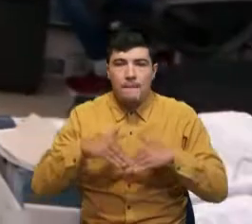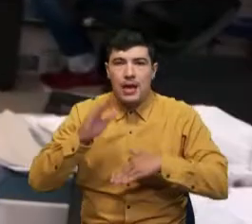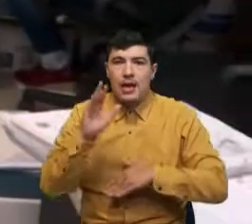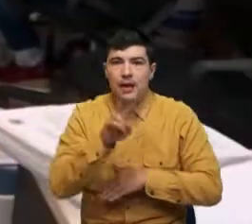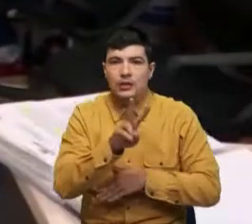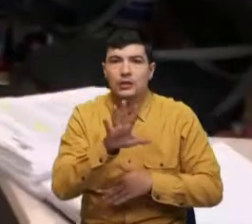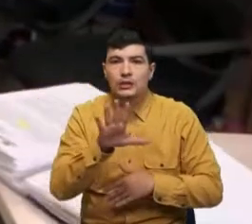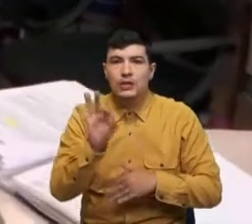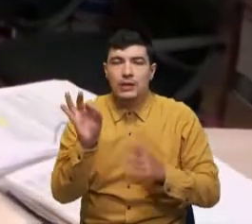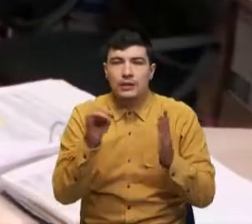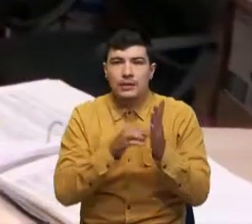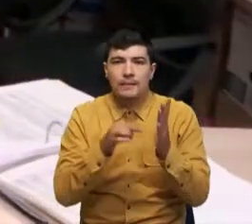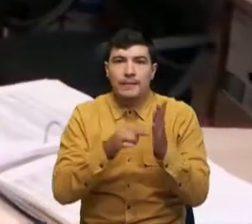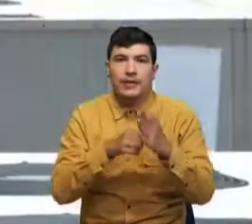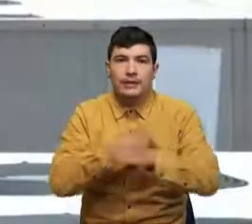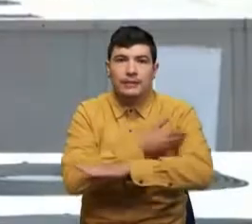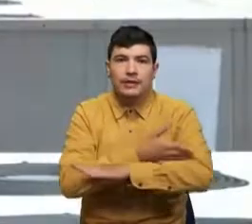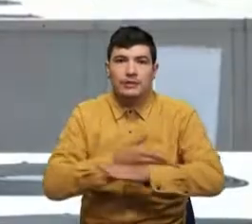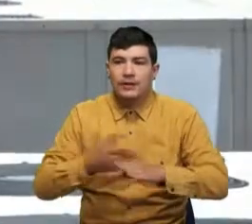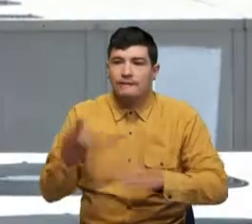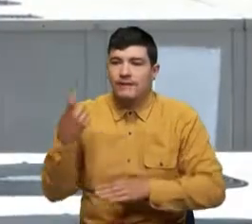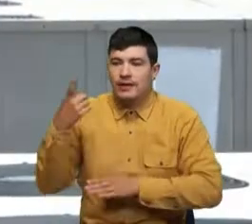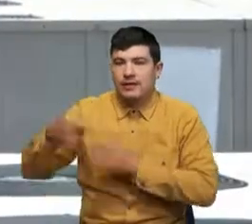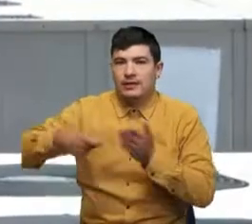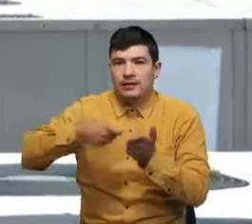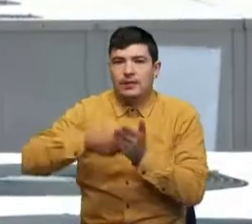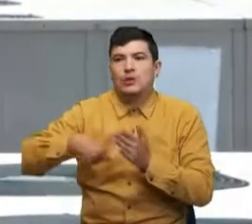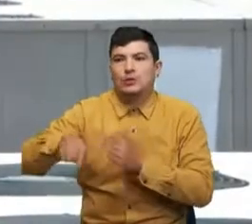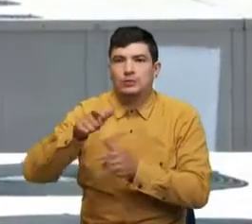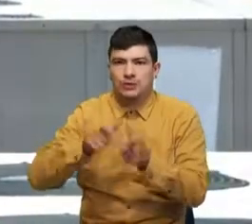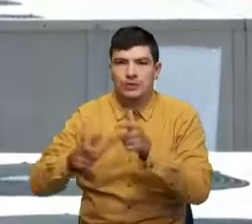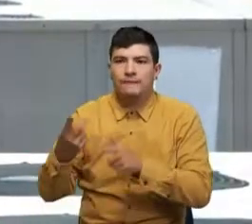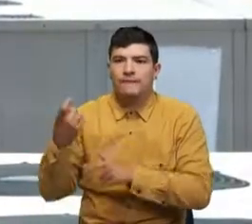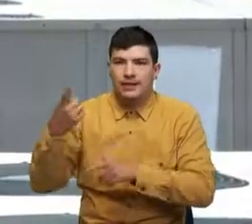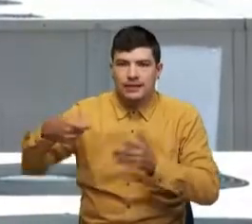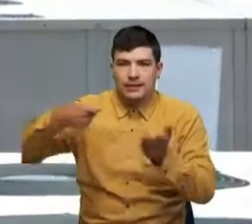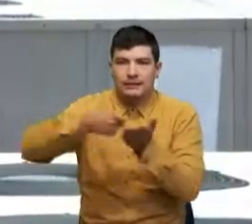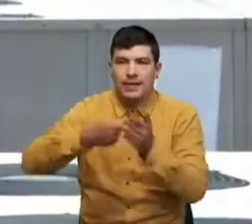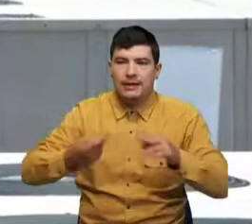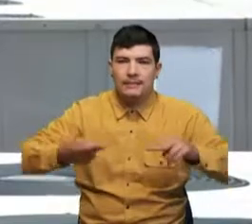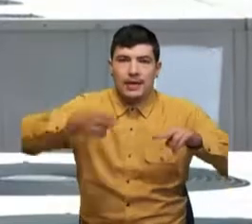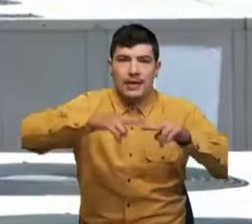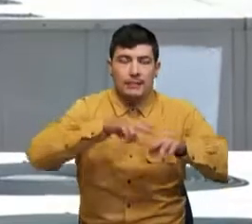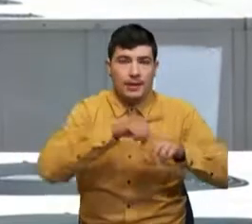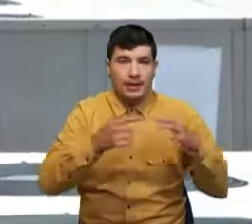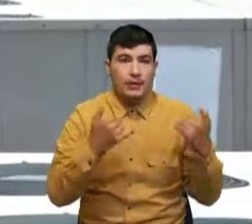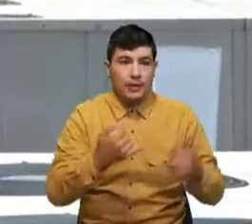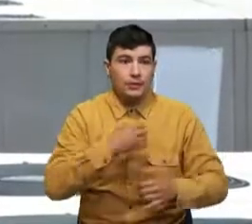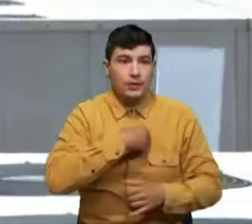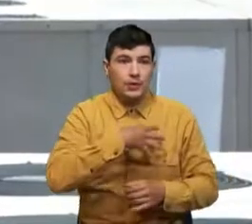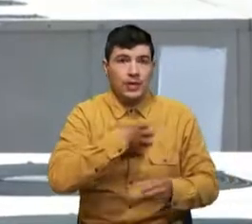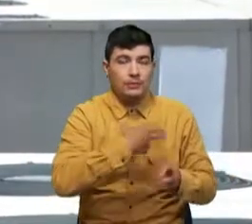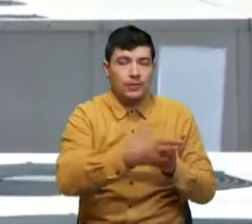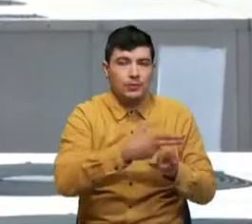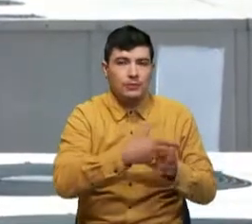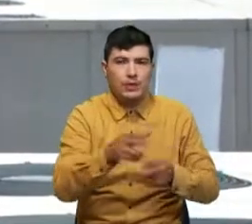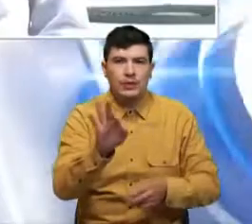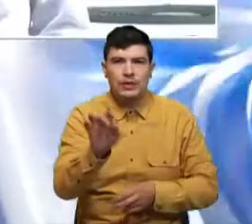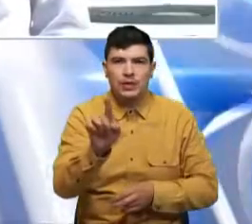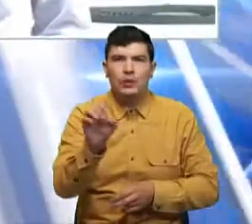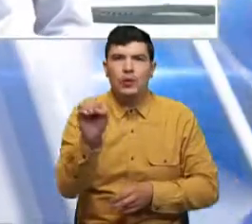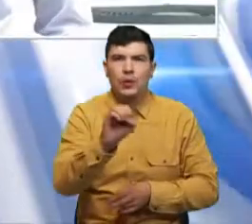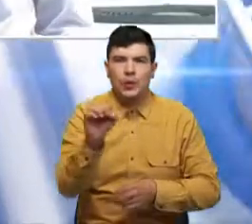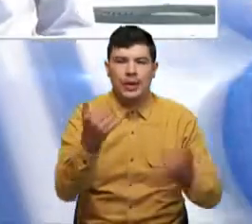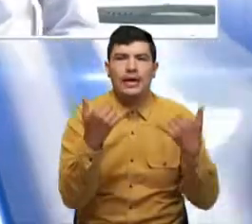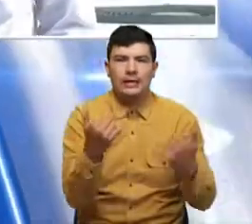los 250 mil millones de pesos los propietarios de estos inmuebles tendrán oportunidad hasta el 31 de octubre para ponerse